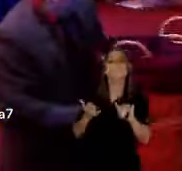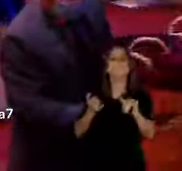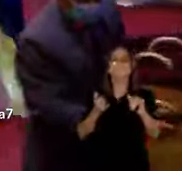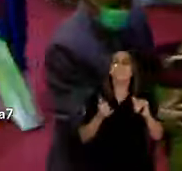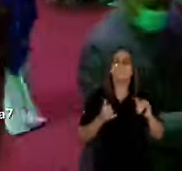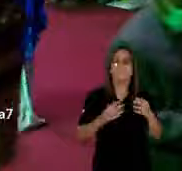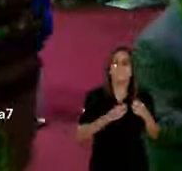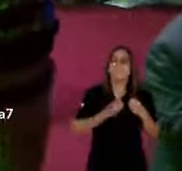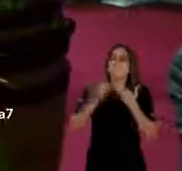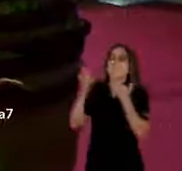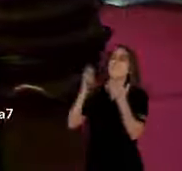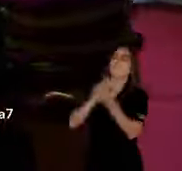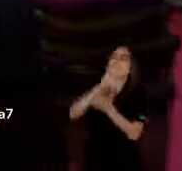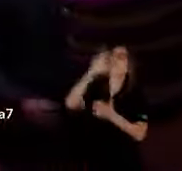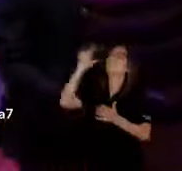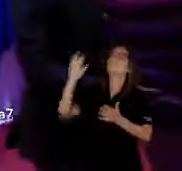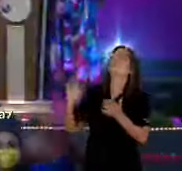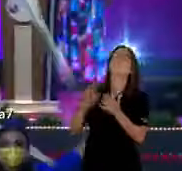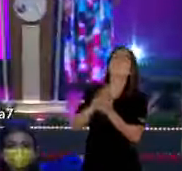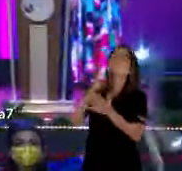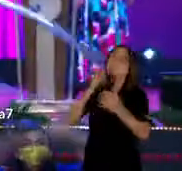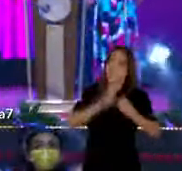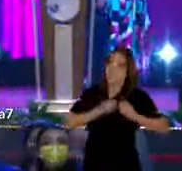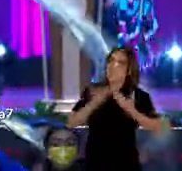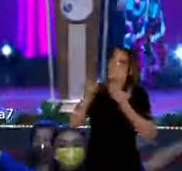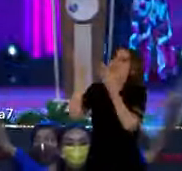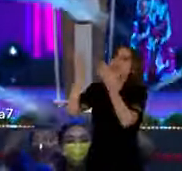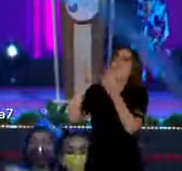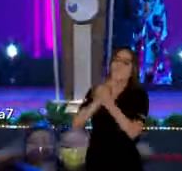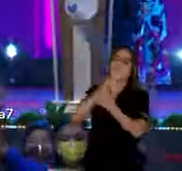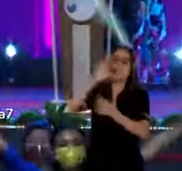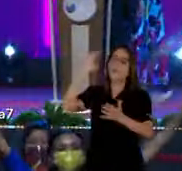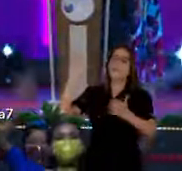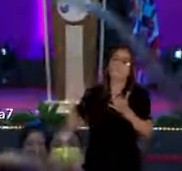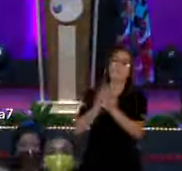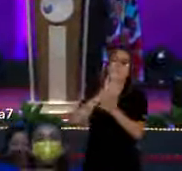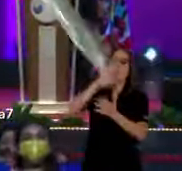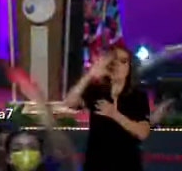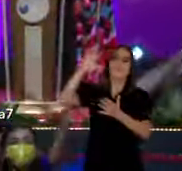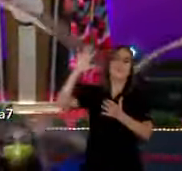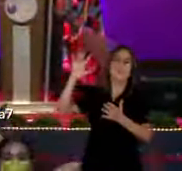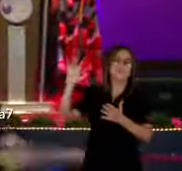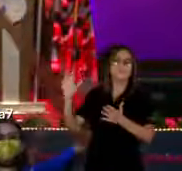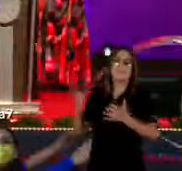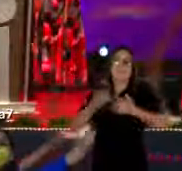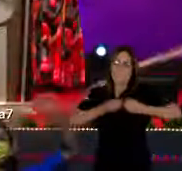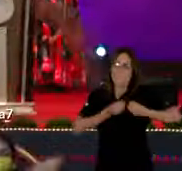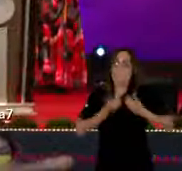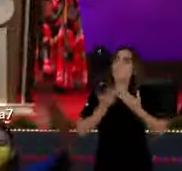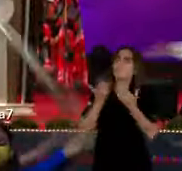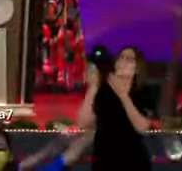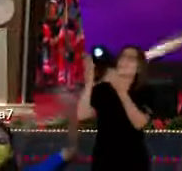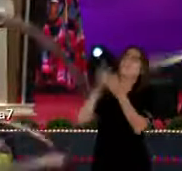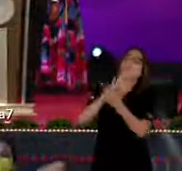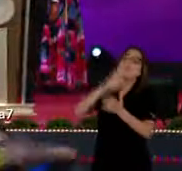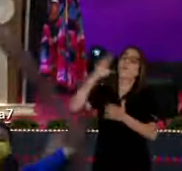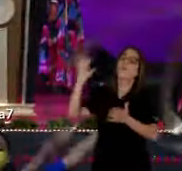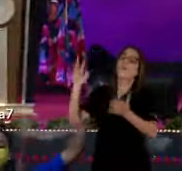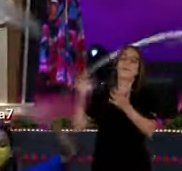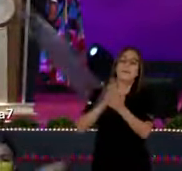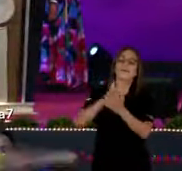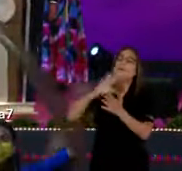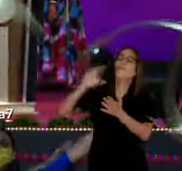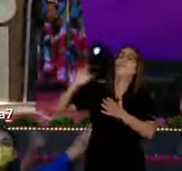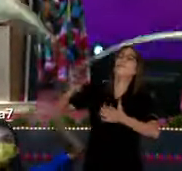Te doy gloria, gloria. Te doy gloria, gloria. Te doy